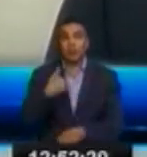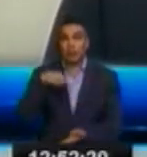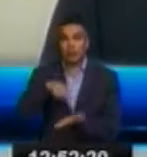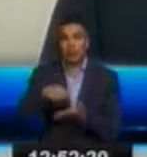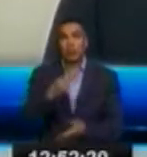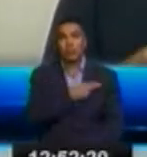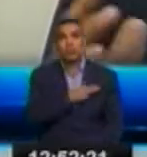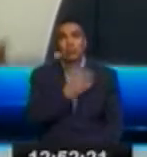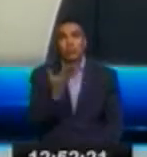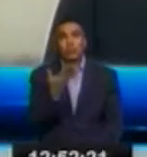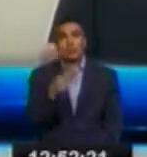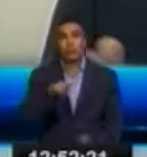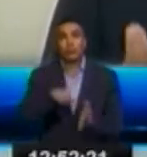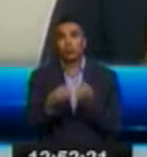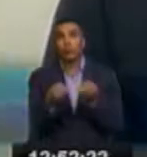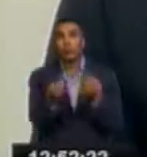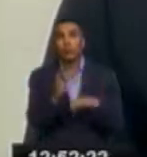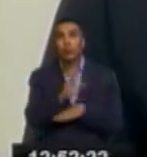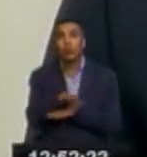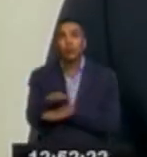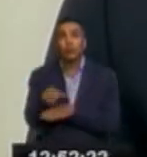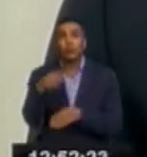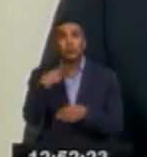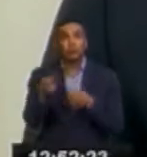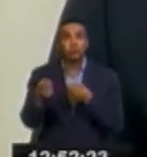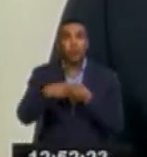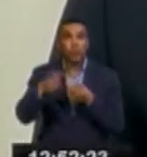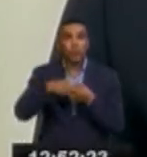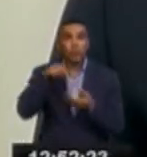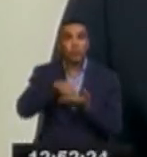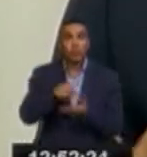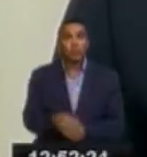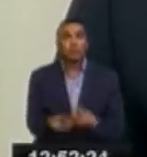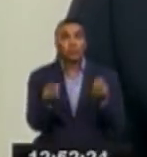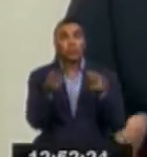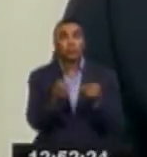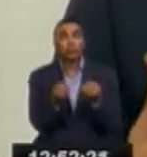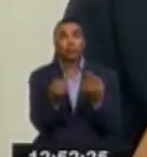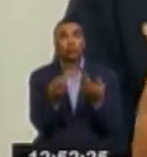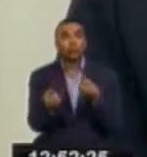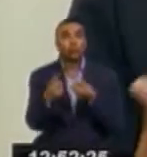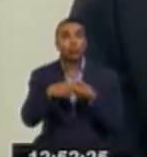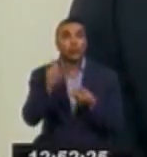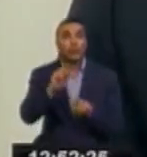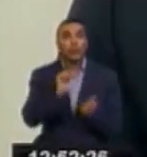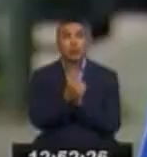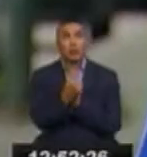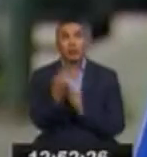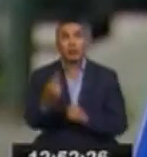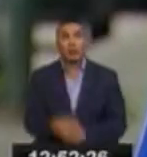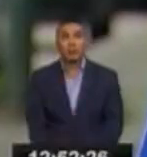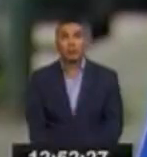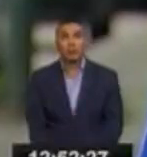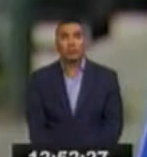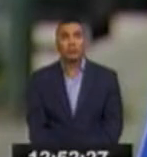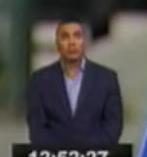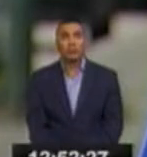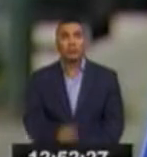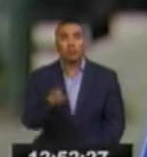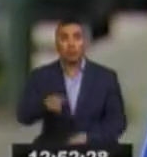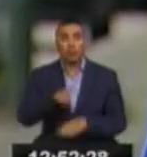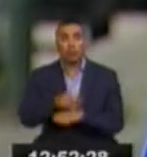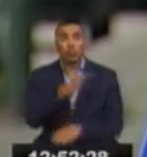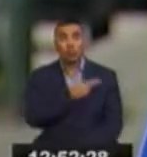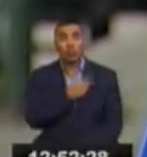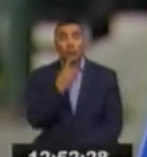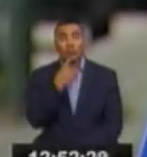era la capacidad de estudiantes por cada curso y también el número de cupos necesarios en cada uno de ellos. El rector de la